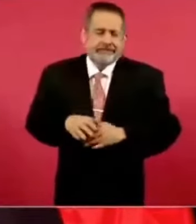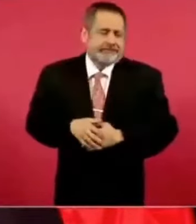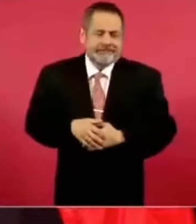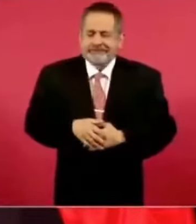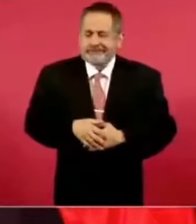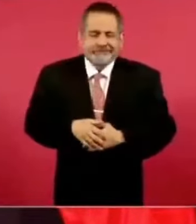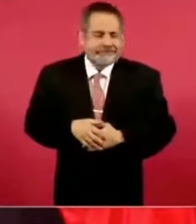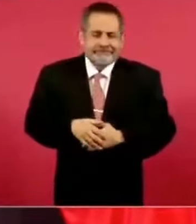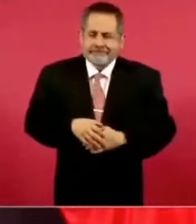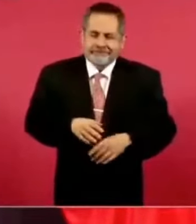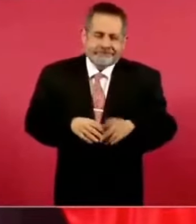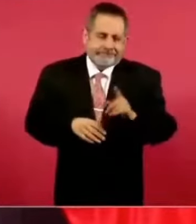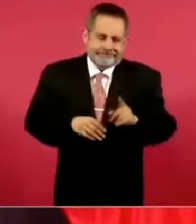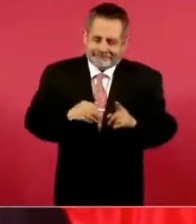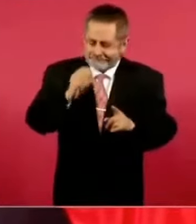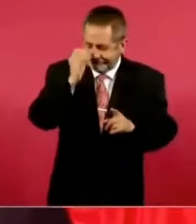que